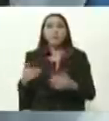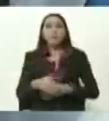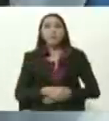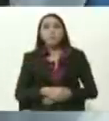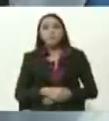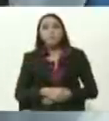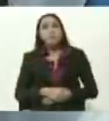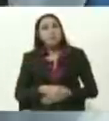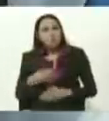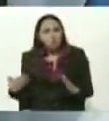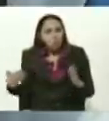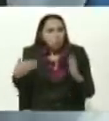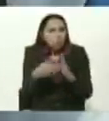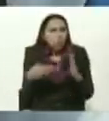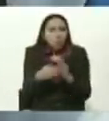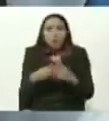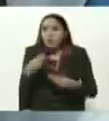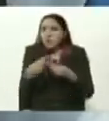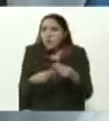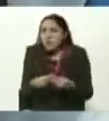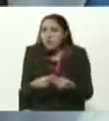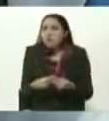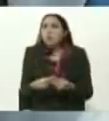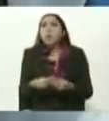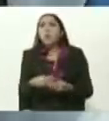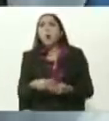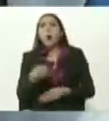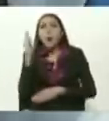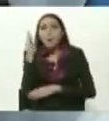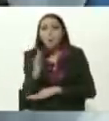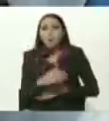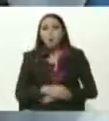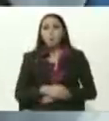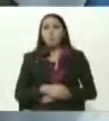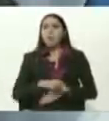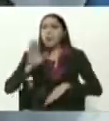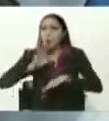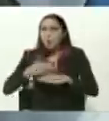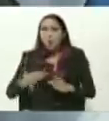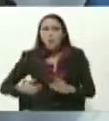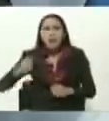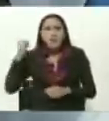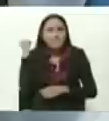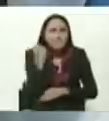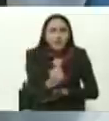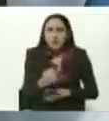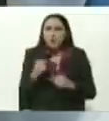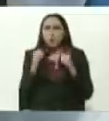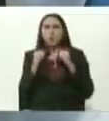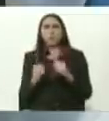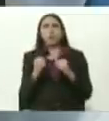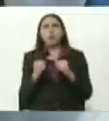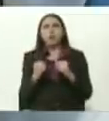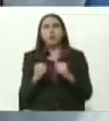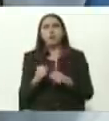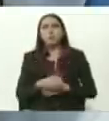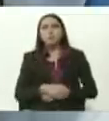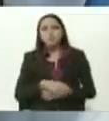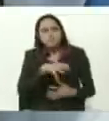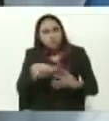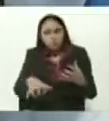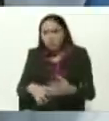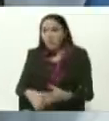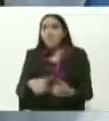Los delitos imputados son homicidio calificado agravado, máxima